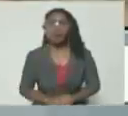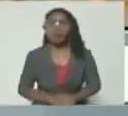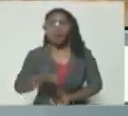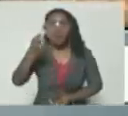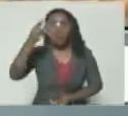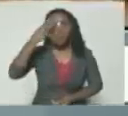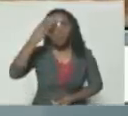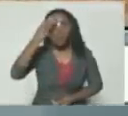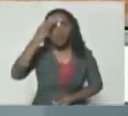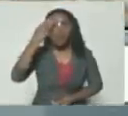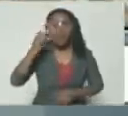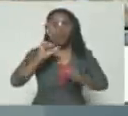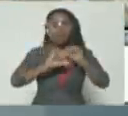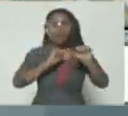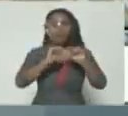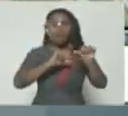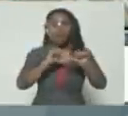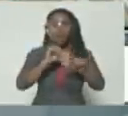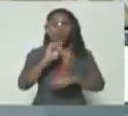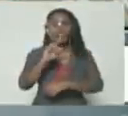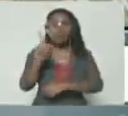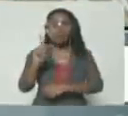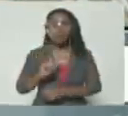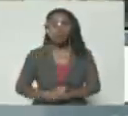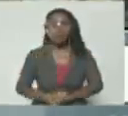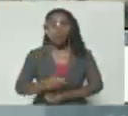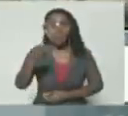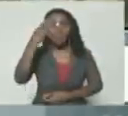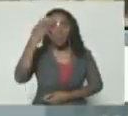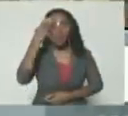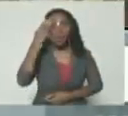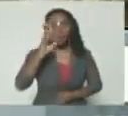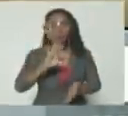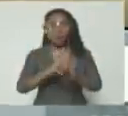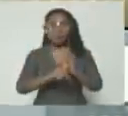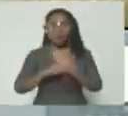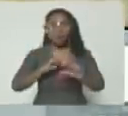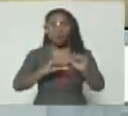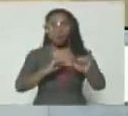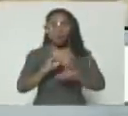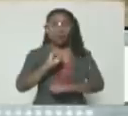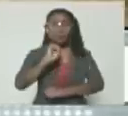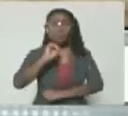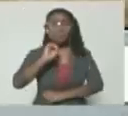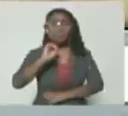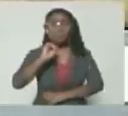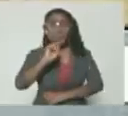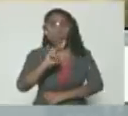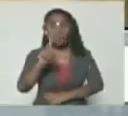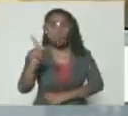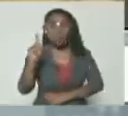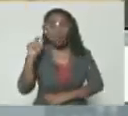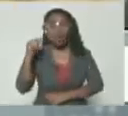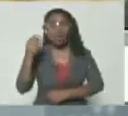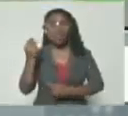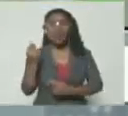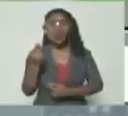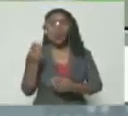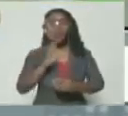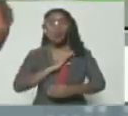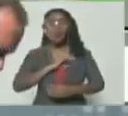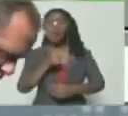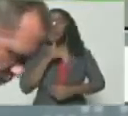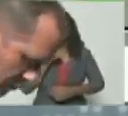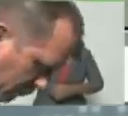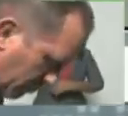Piratería del siglo XXI se llama esto. Piratería del siglo XXI. Porque ese dinero es de Venezuela. Ese